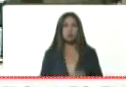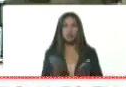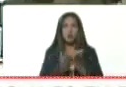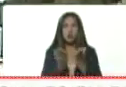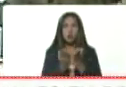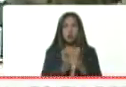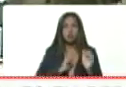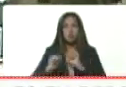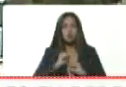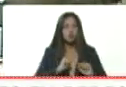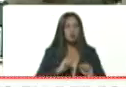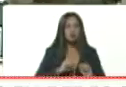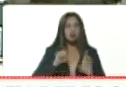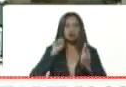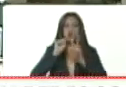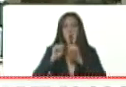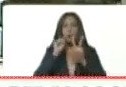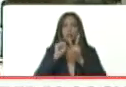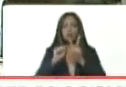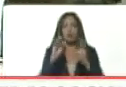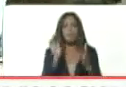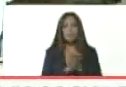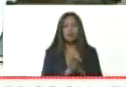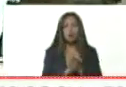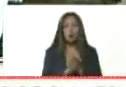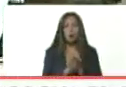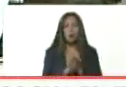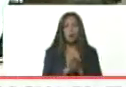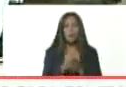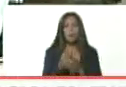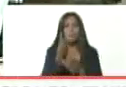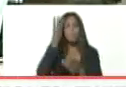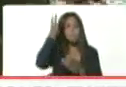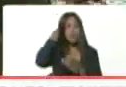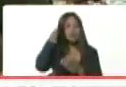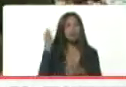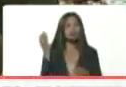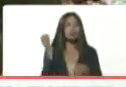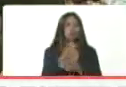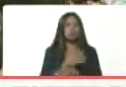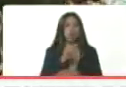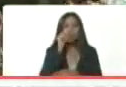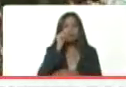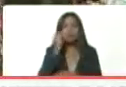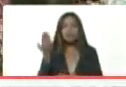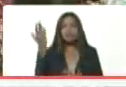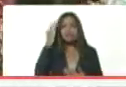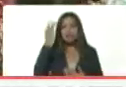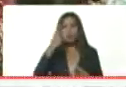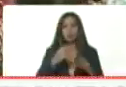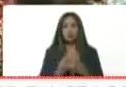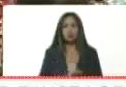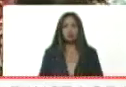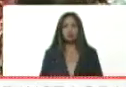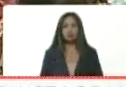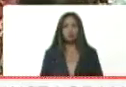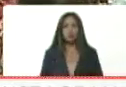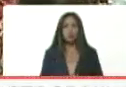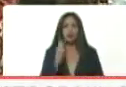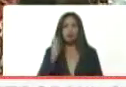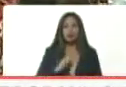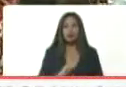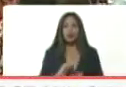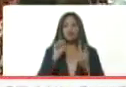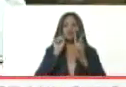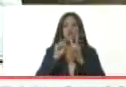movimiento somos venezuela compañeros mervin maldonado transmitan mi orden el compañero me dio y maldonado la tarea del movimiento